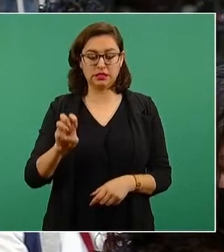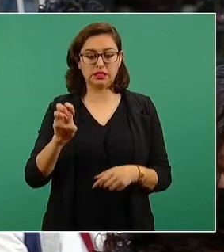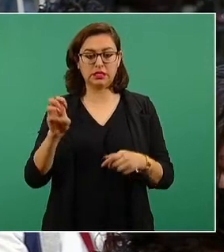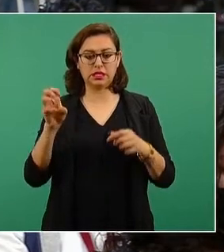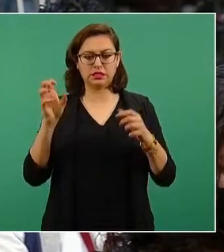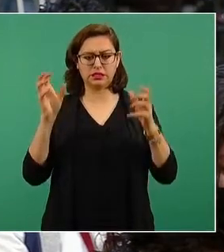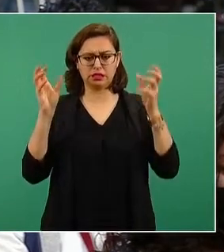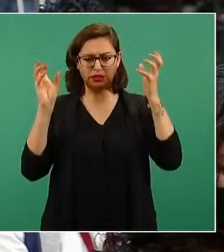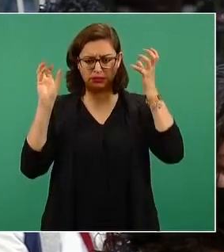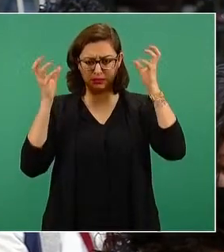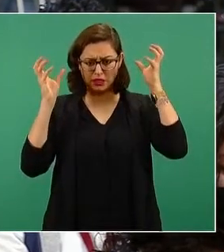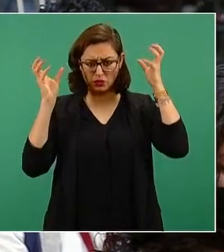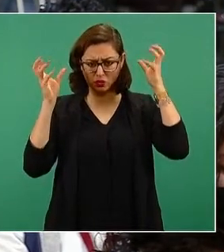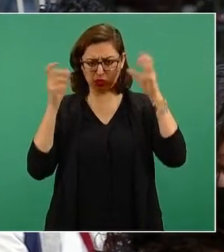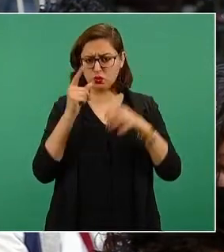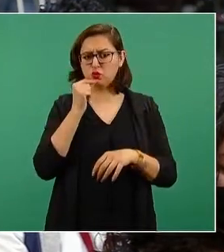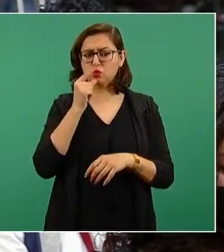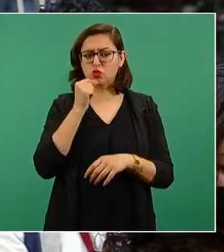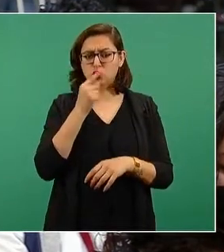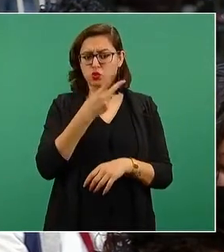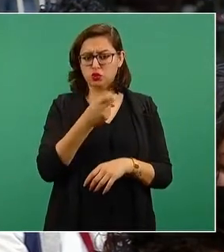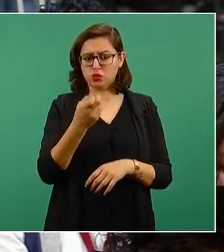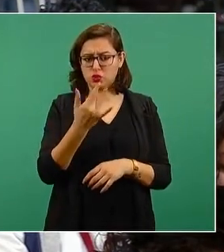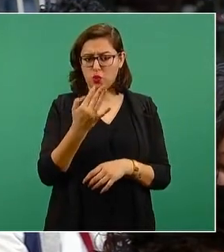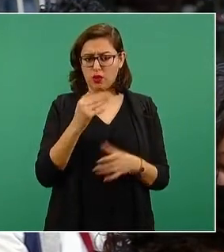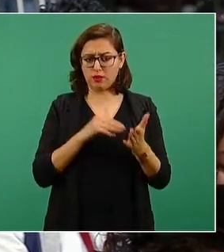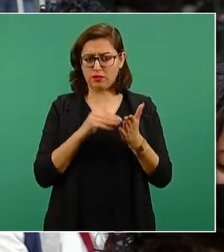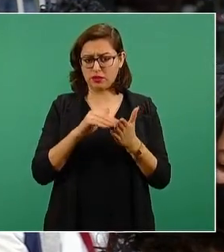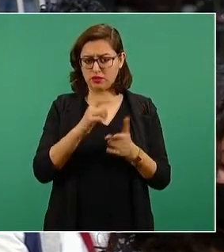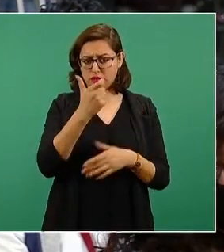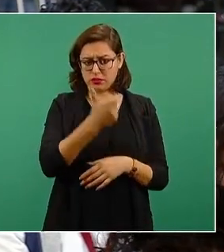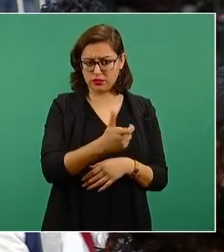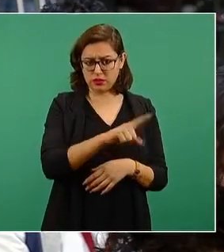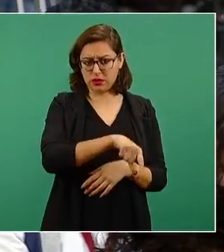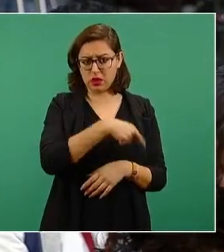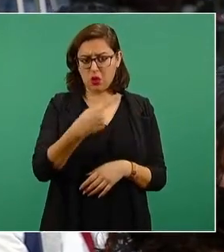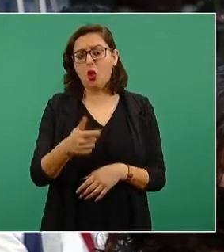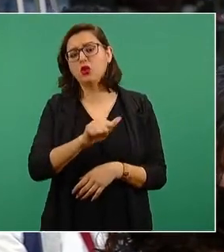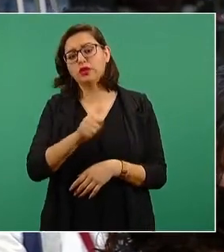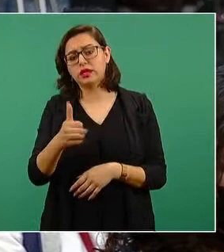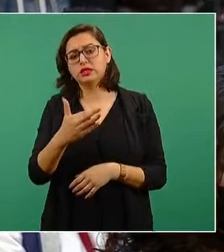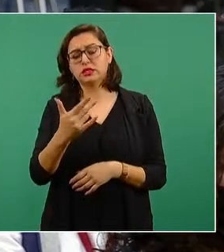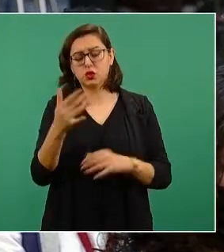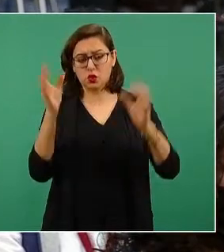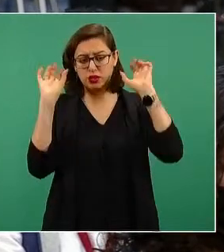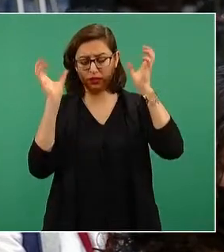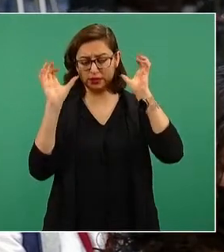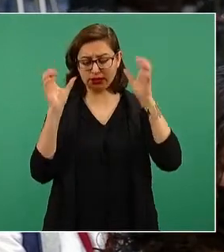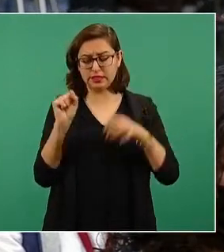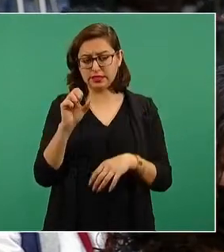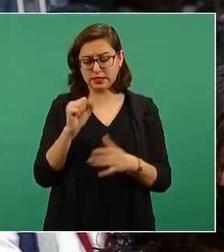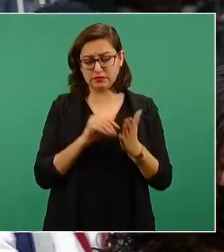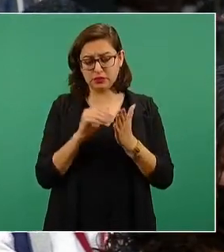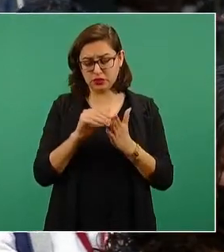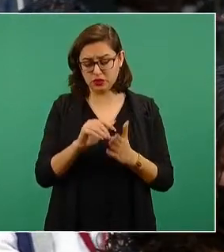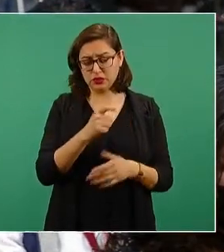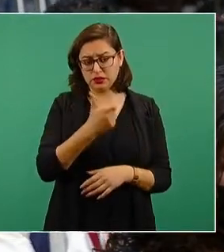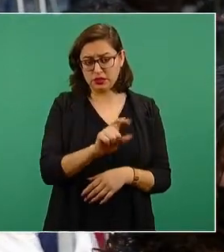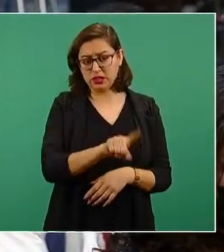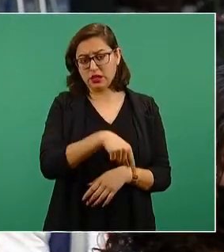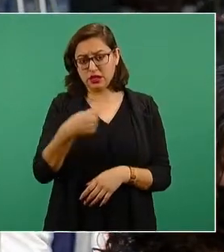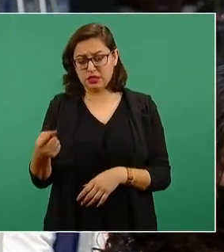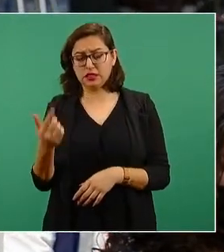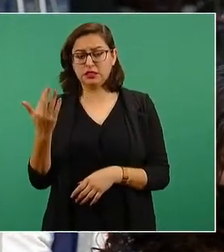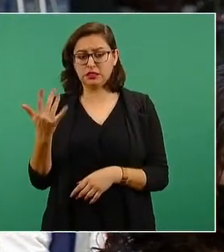300 patrullas, se dan por 250 millones de pesos, 50 patrullas pick-up por 64 millones de pesos, 50